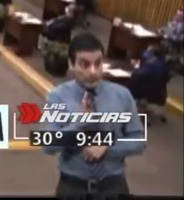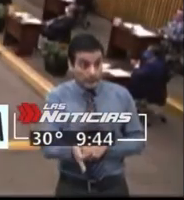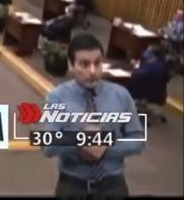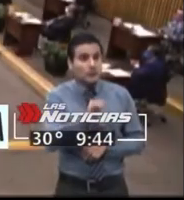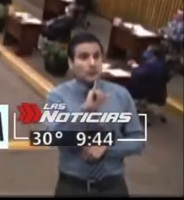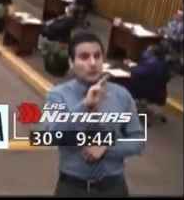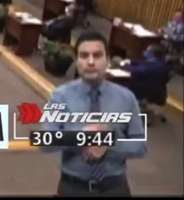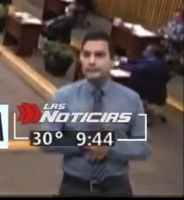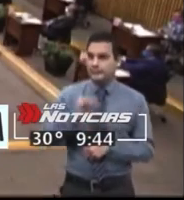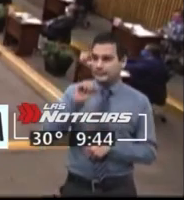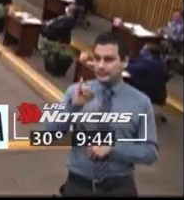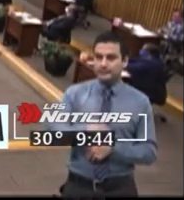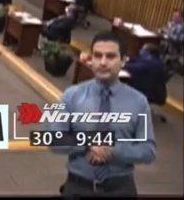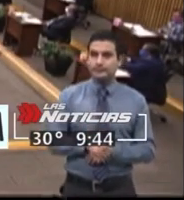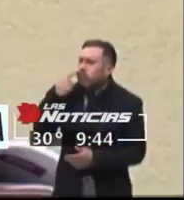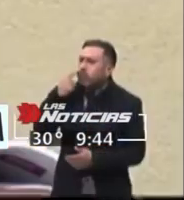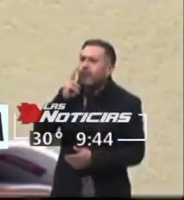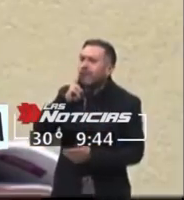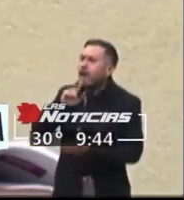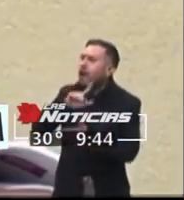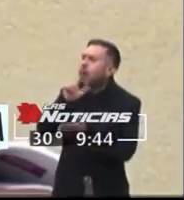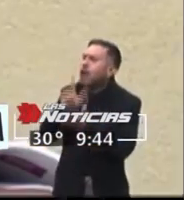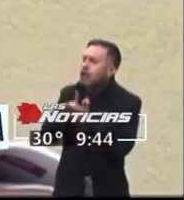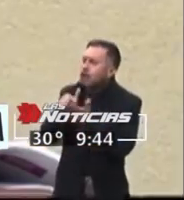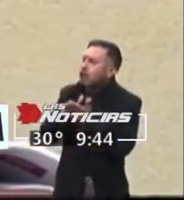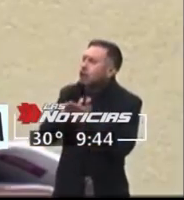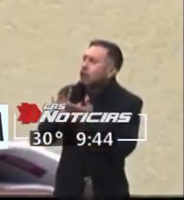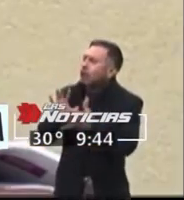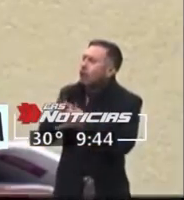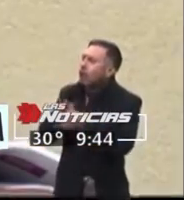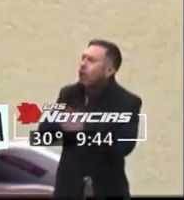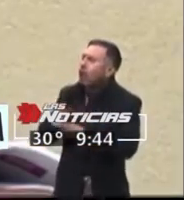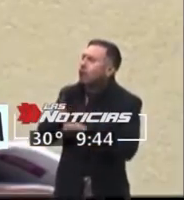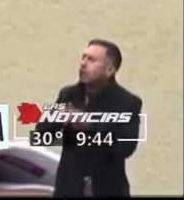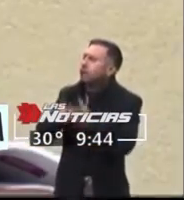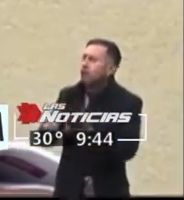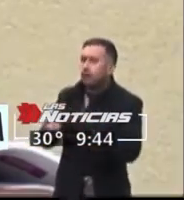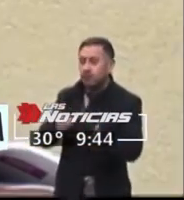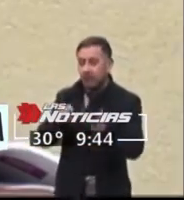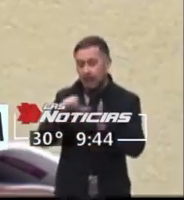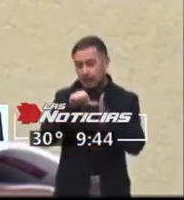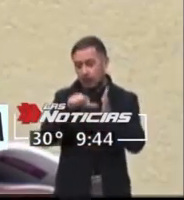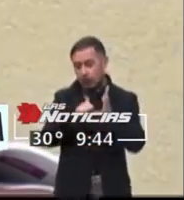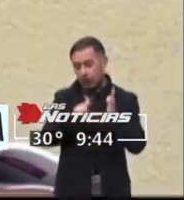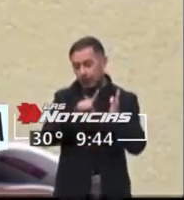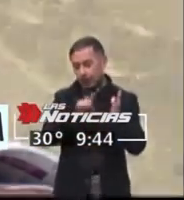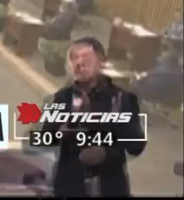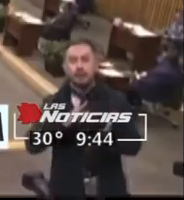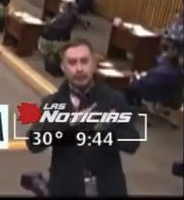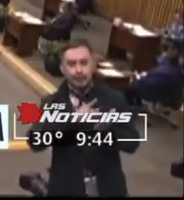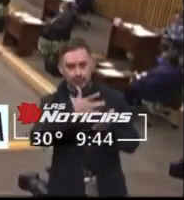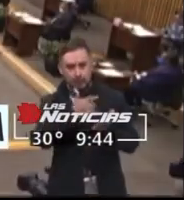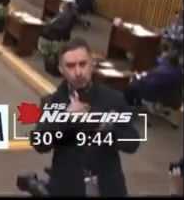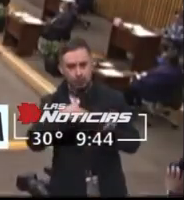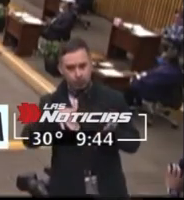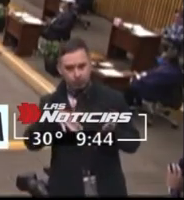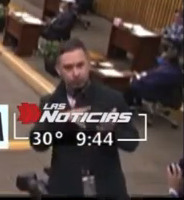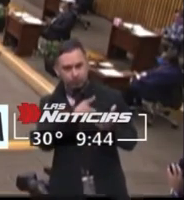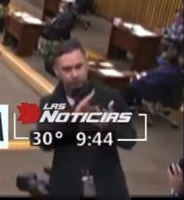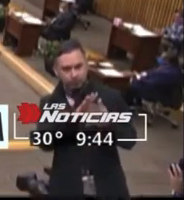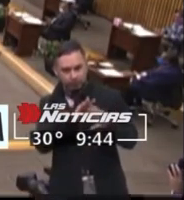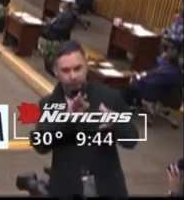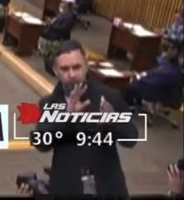identifique claramente triangulación es por qué regulación implicaría algo inadecuado que podría implicar